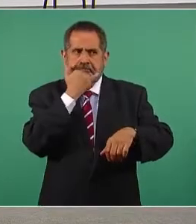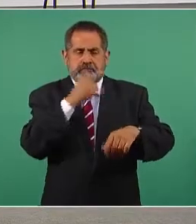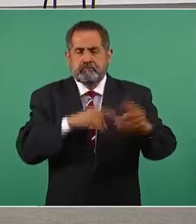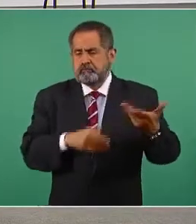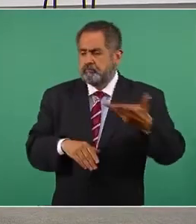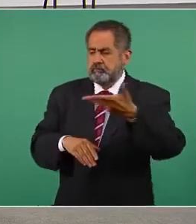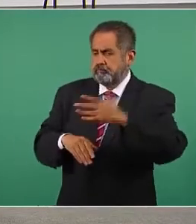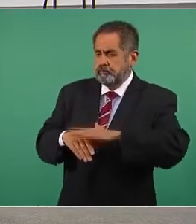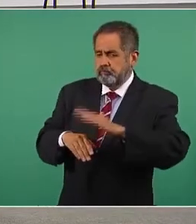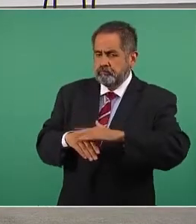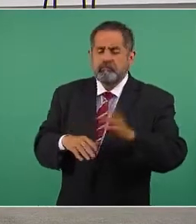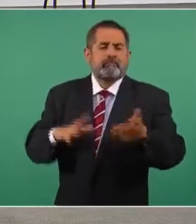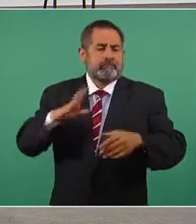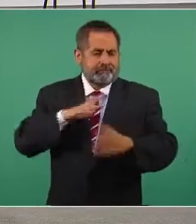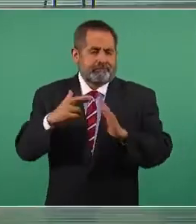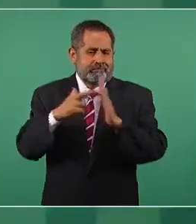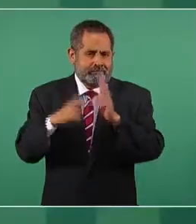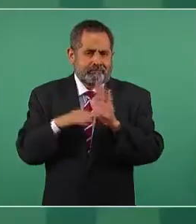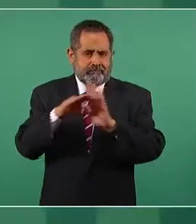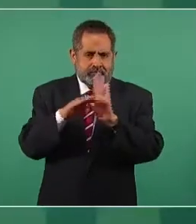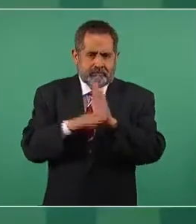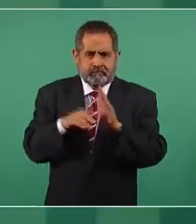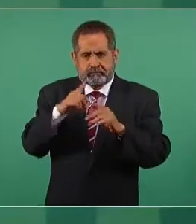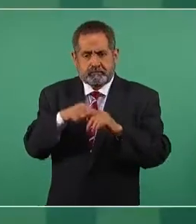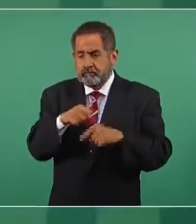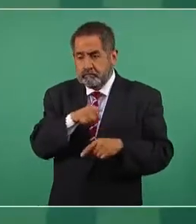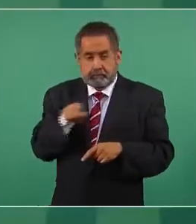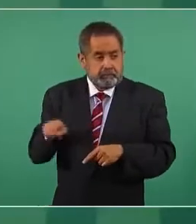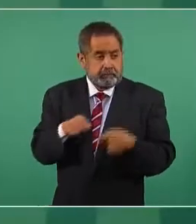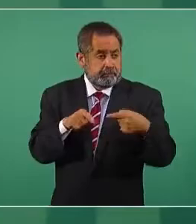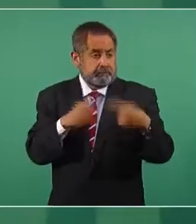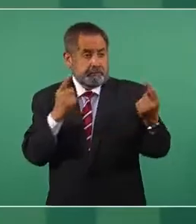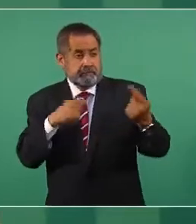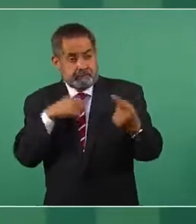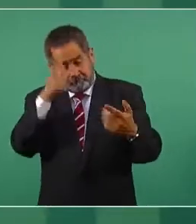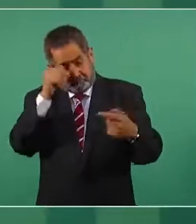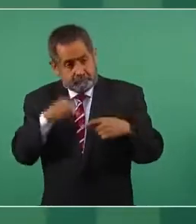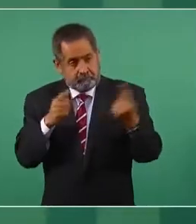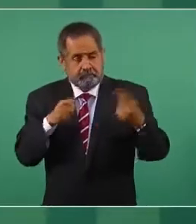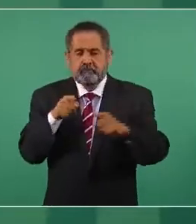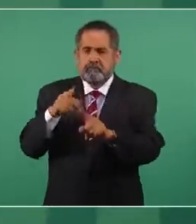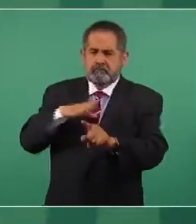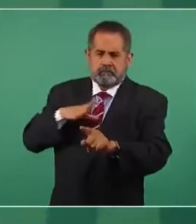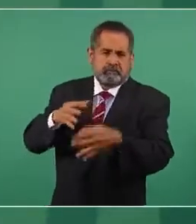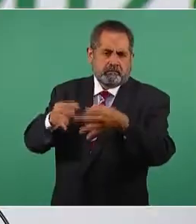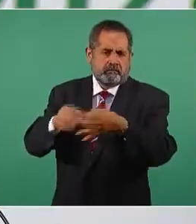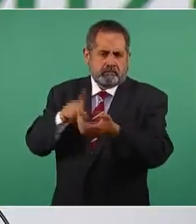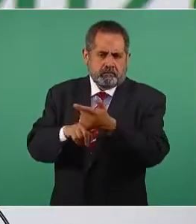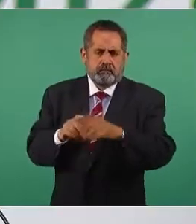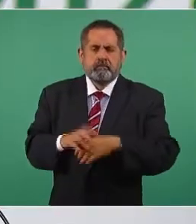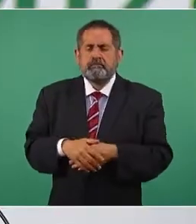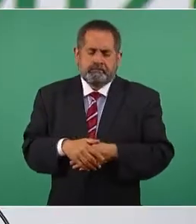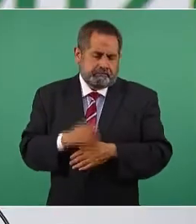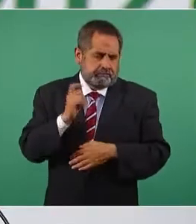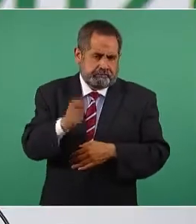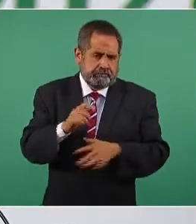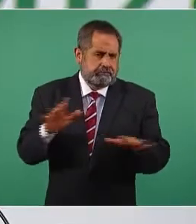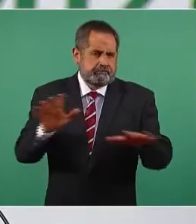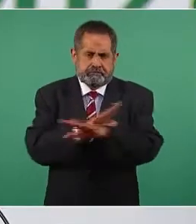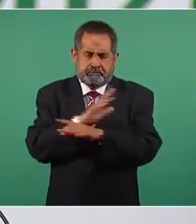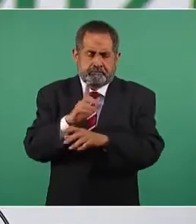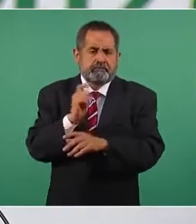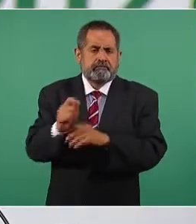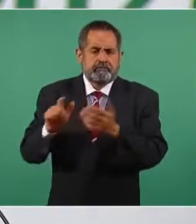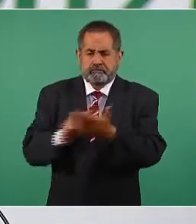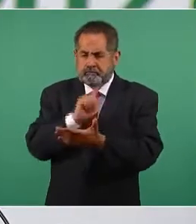se establecieron mecanismos para los diferendos en ese campo. En síntesis, hay un cambio en la legislación laboral